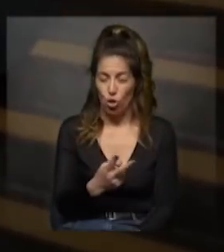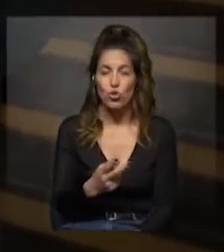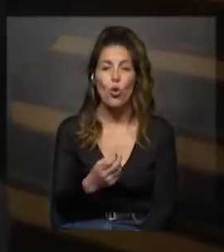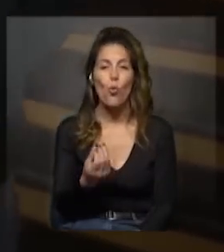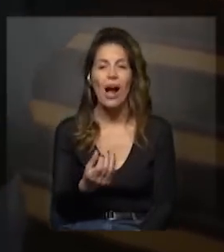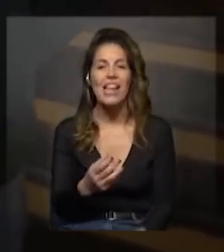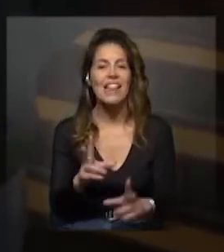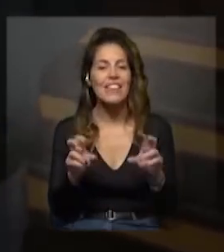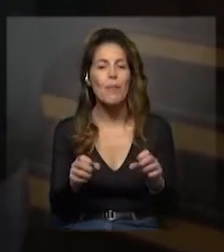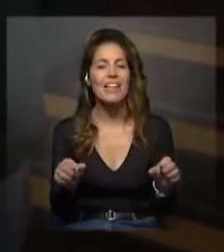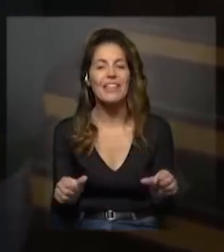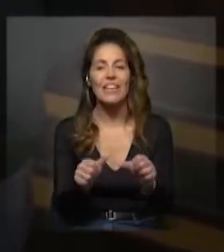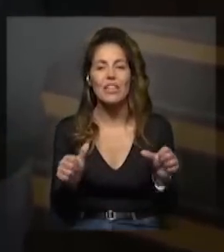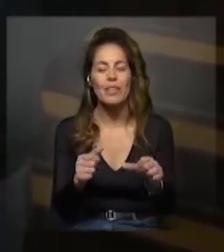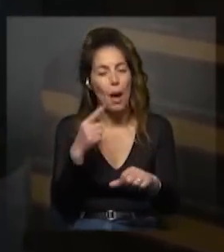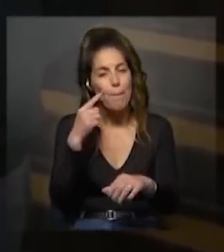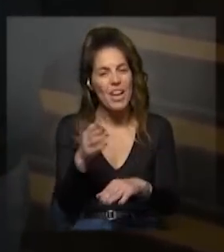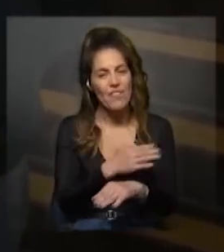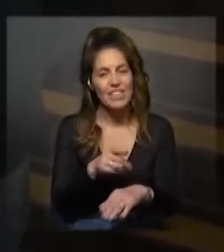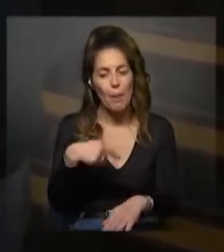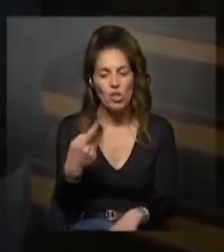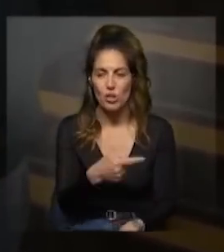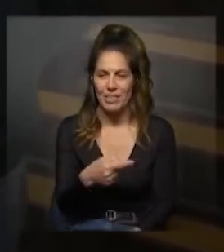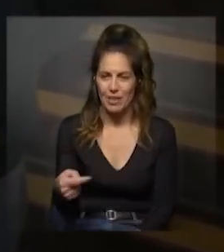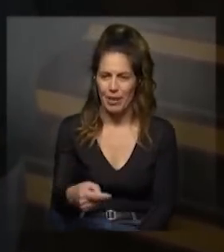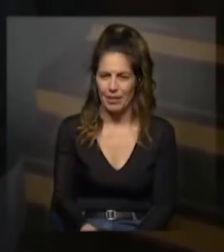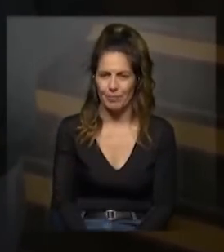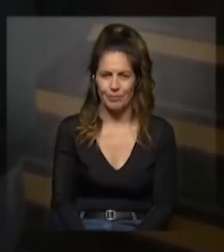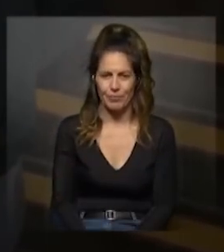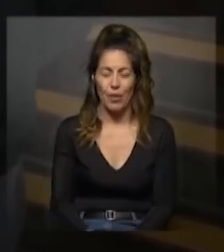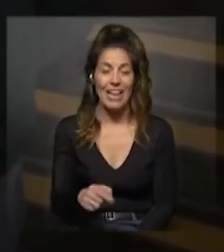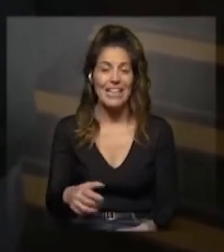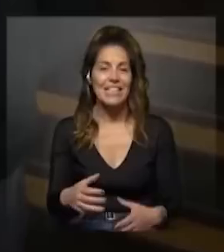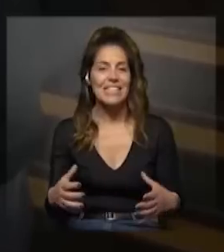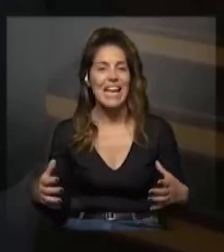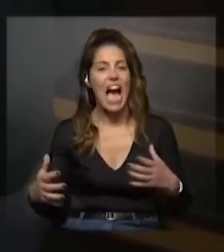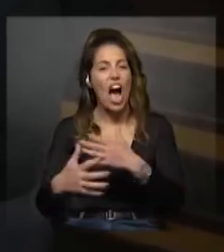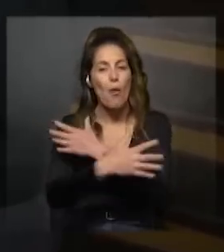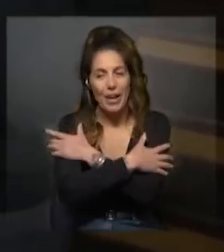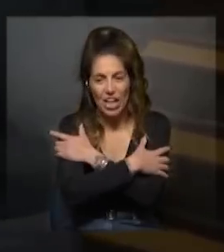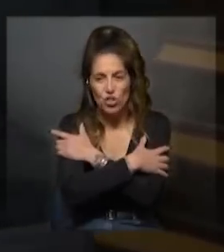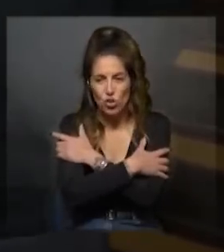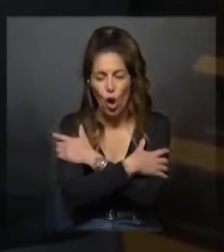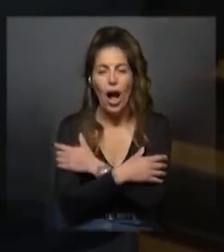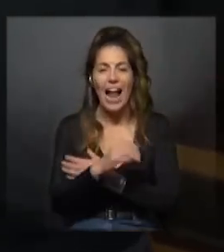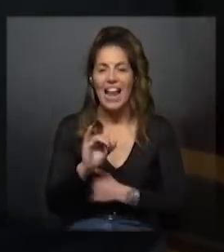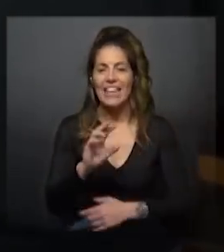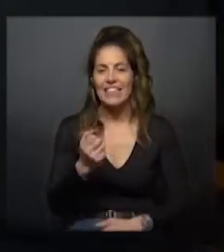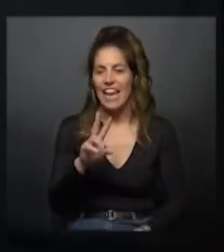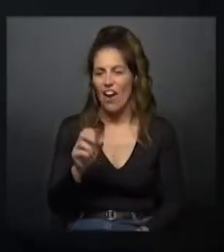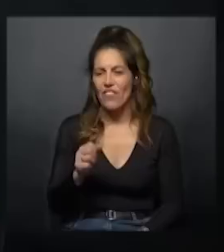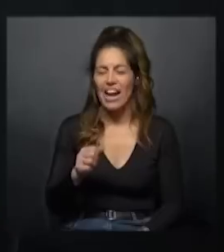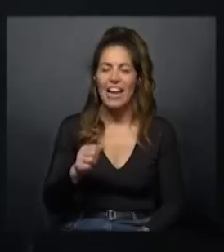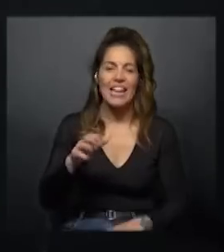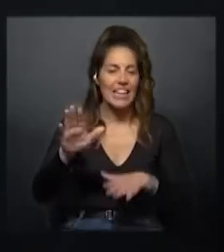es el motivo de esta actividad que está prevista para la semana que viene Bueno ese gran abrazo colectivo aliaba para el que llamamos a padres